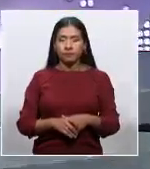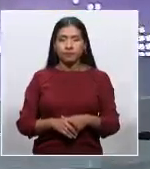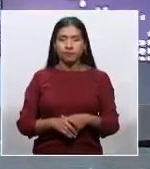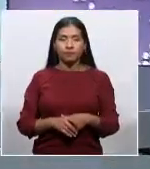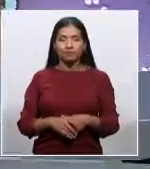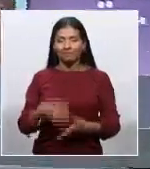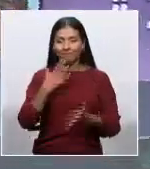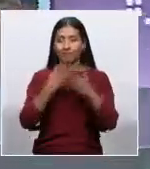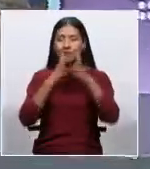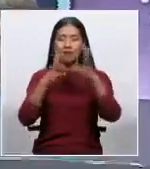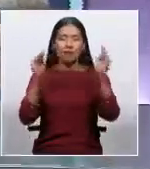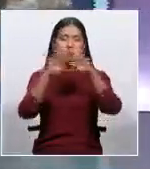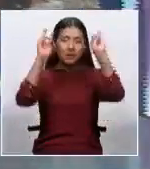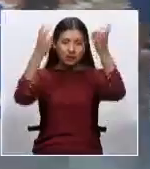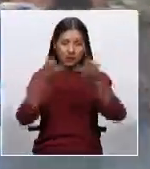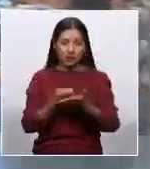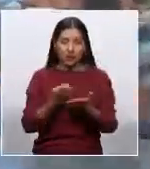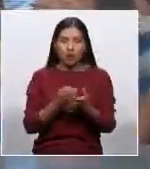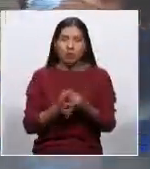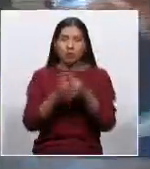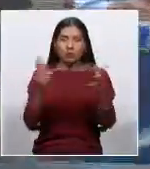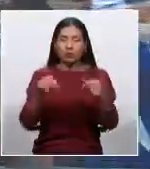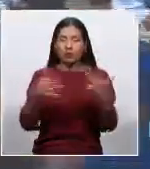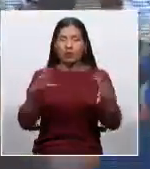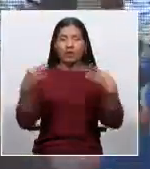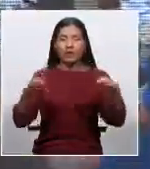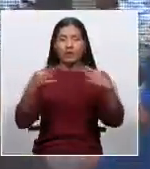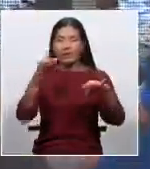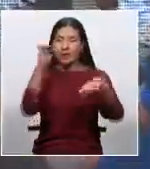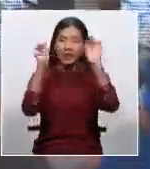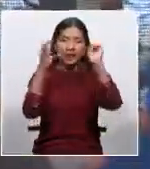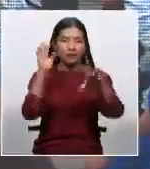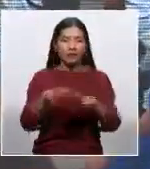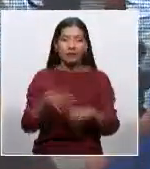Y hablamos de la reactivación económica que han generado estos carnavales, específicamente en Sucre y el Carnaval.